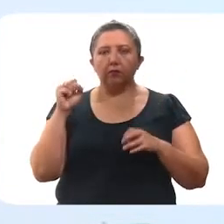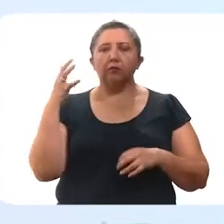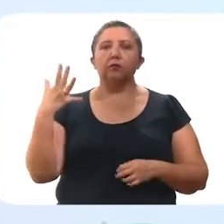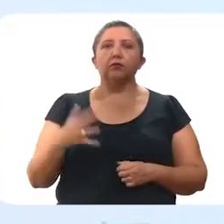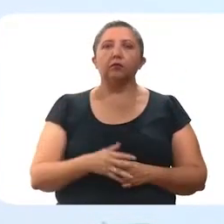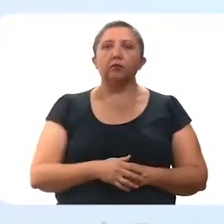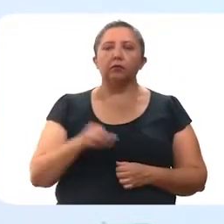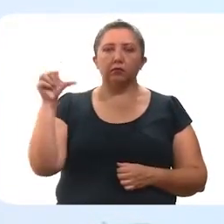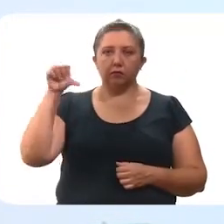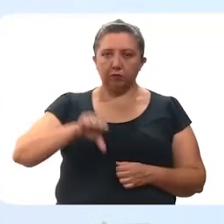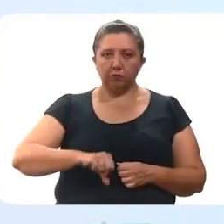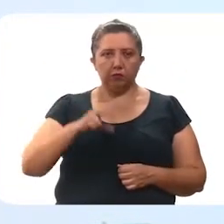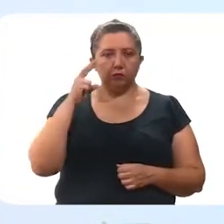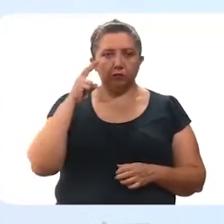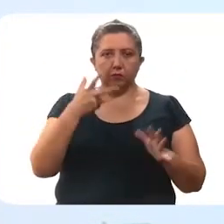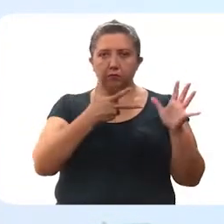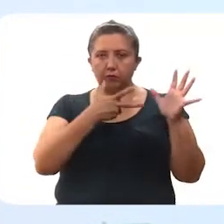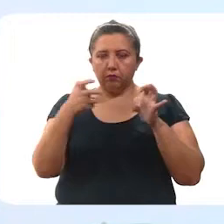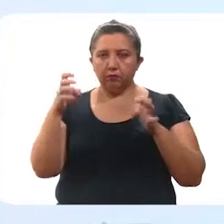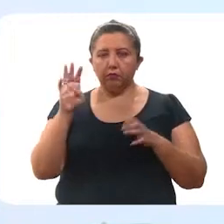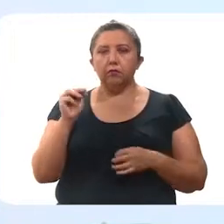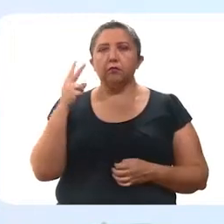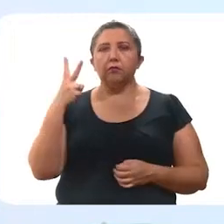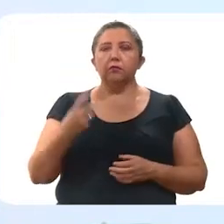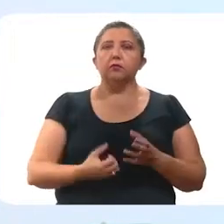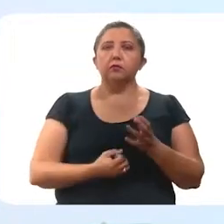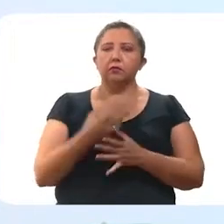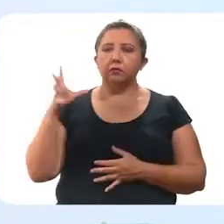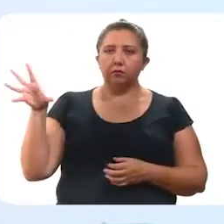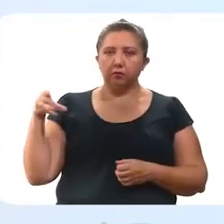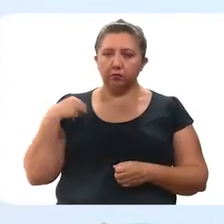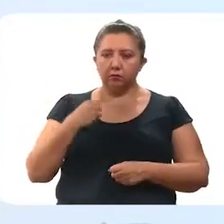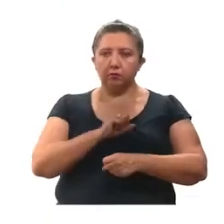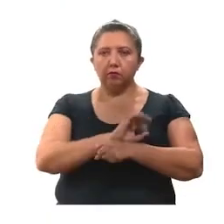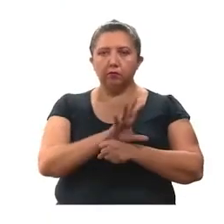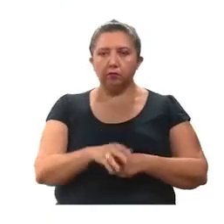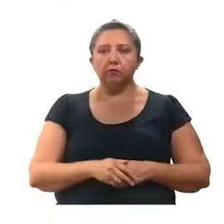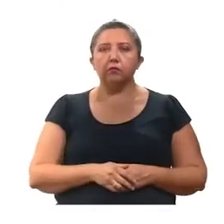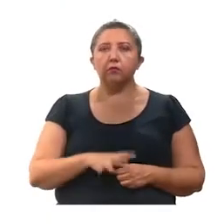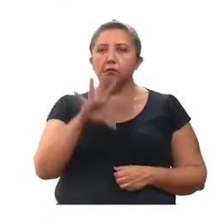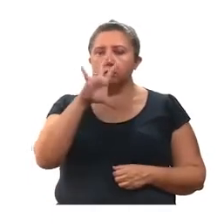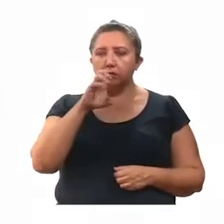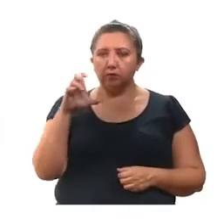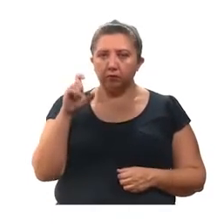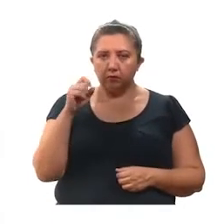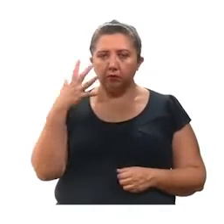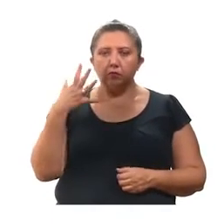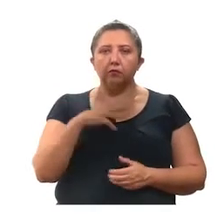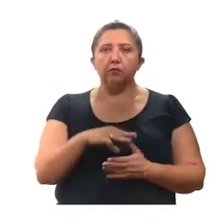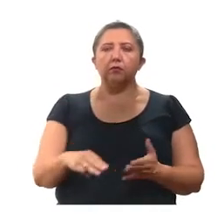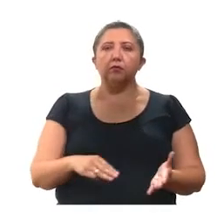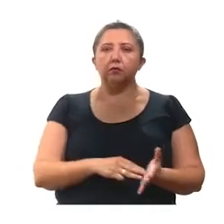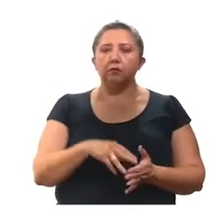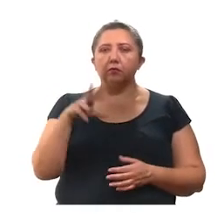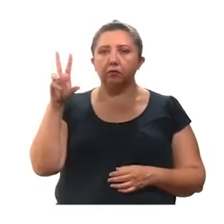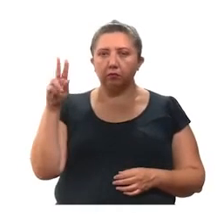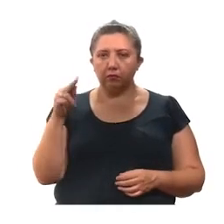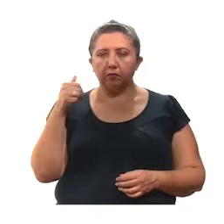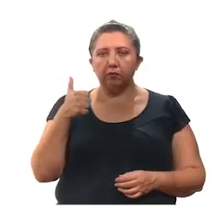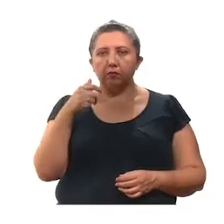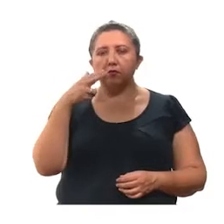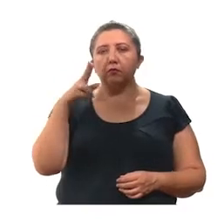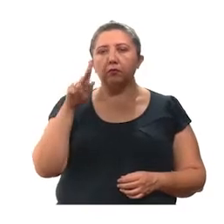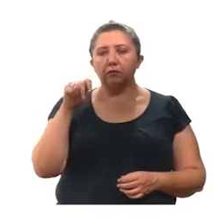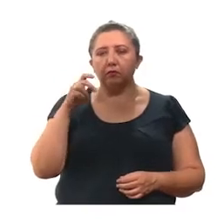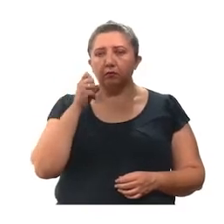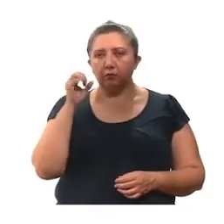99.865. Hoy se detectaron 892 nuevos contagios de coronavirus, 525 en Mérida, 86 en